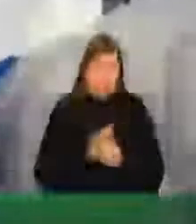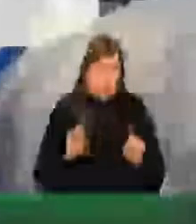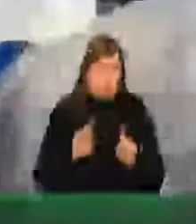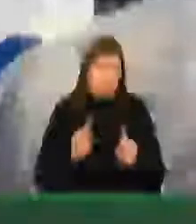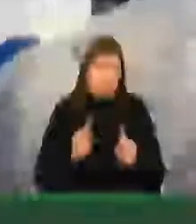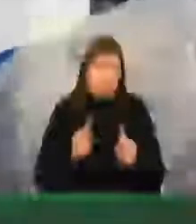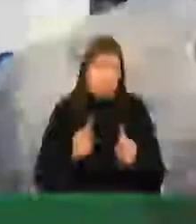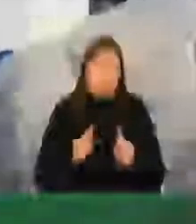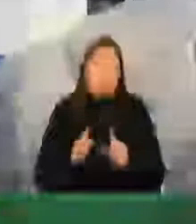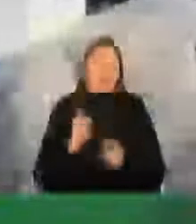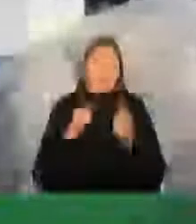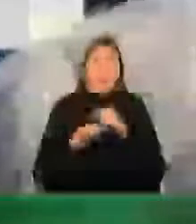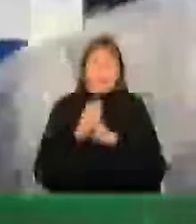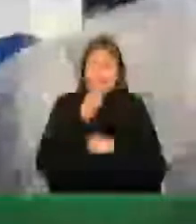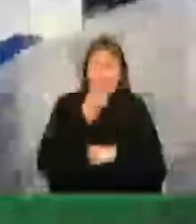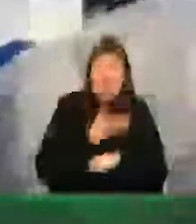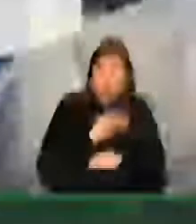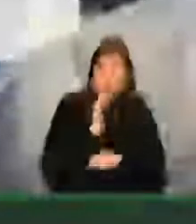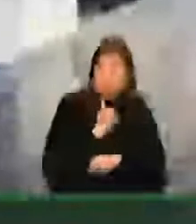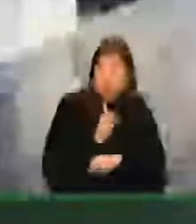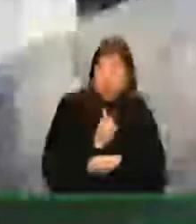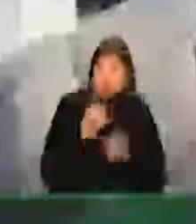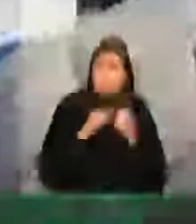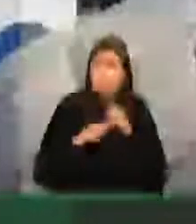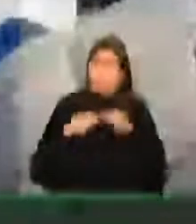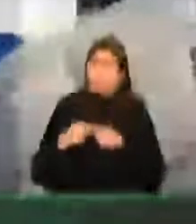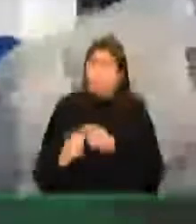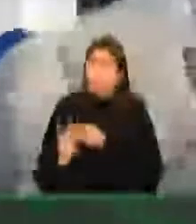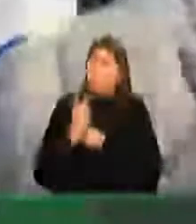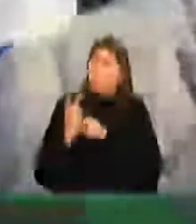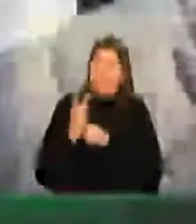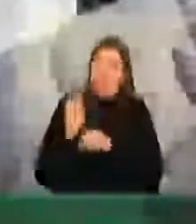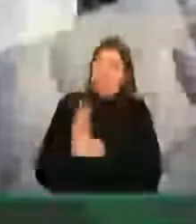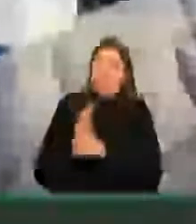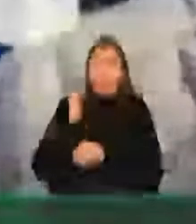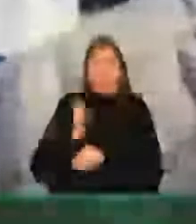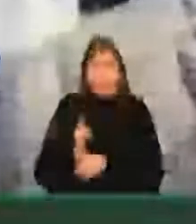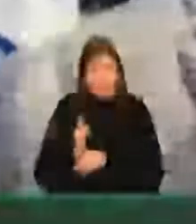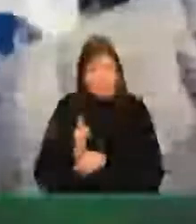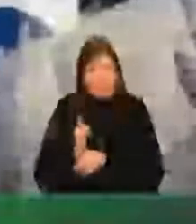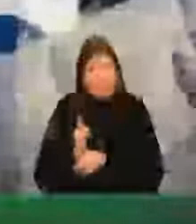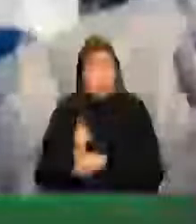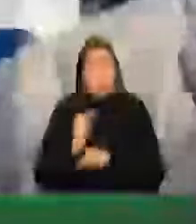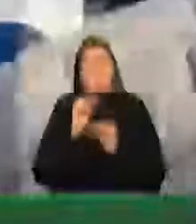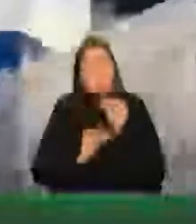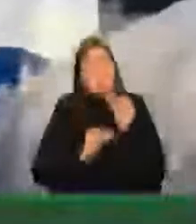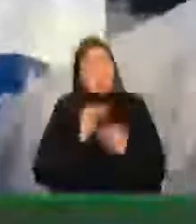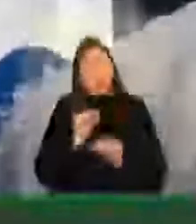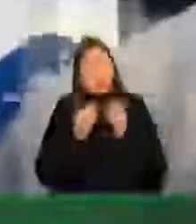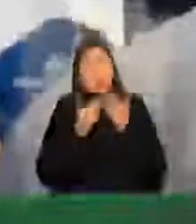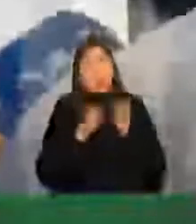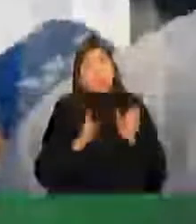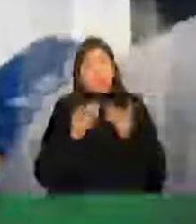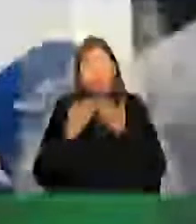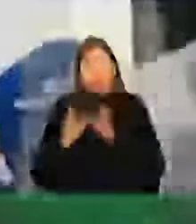como para hacer determinadas cosas, que venimos mejor, que no hay que bajar la guardia, que no hay que relajarse y que de a poco se van abriendo actividades.